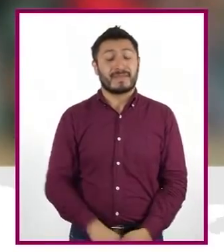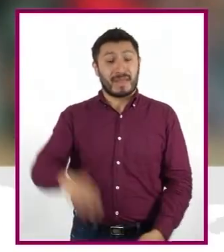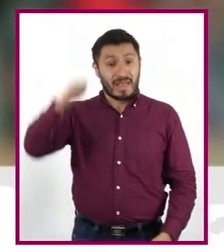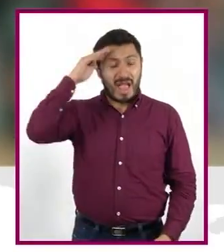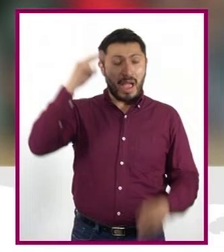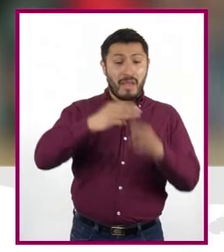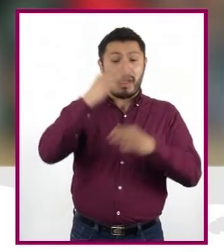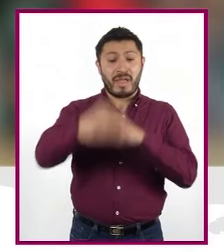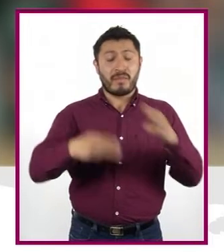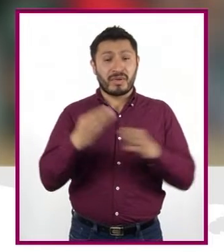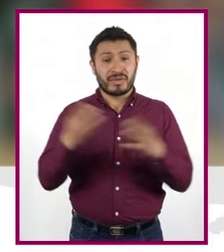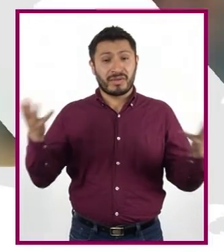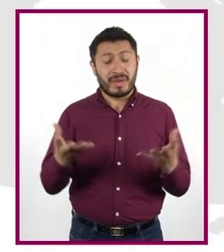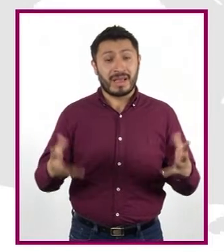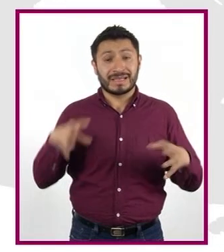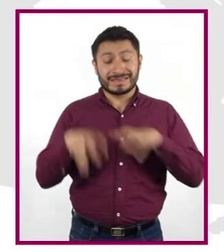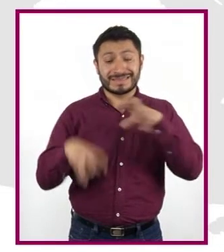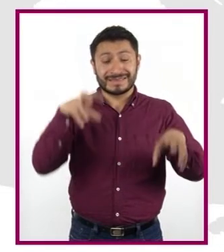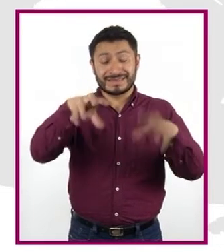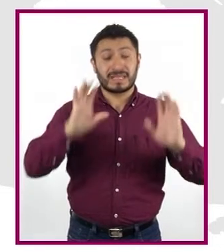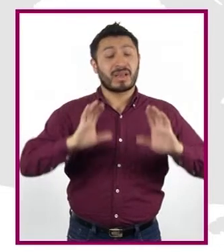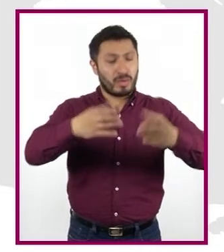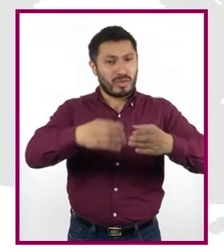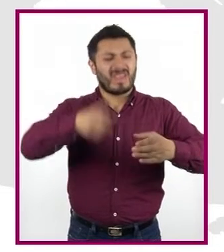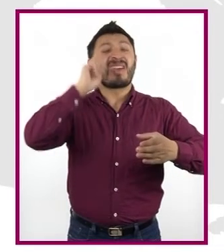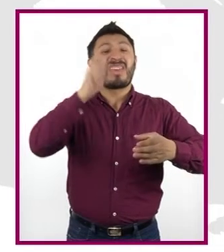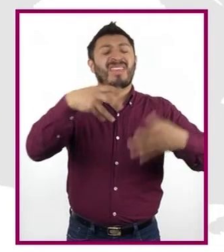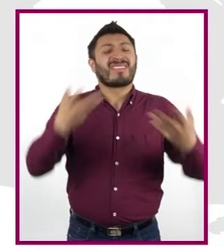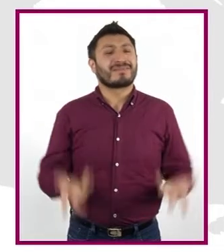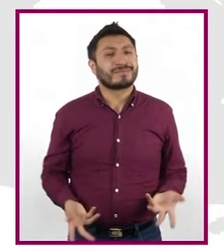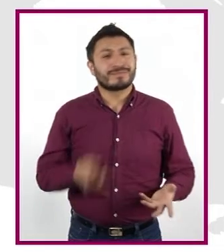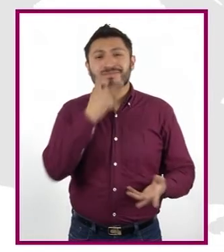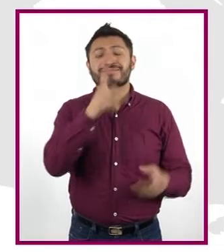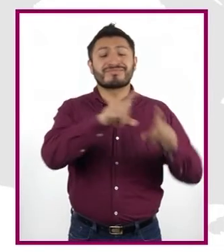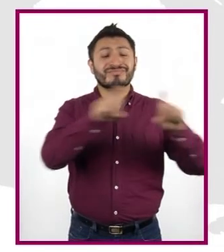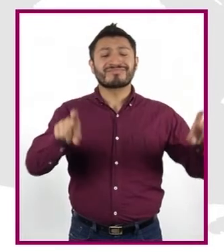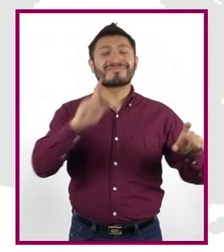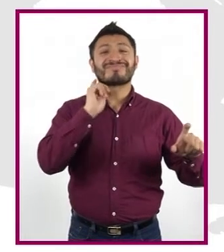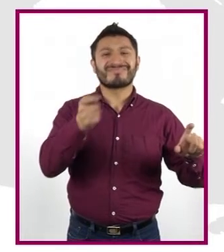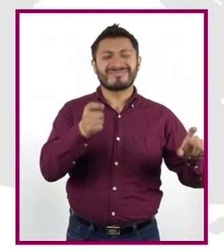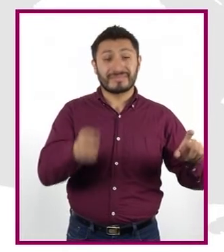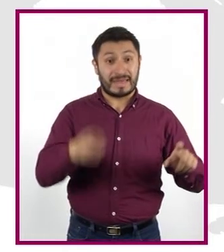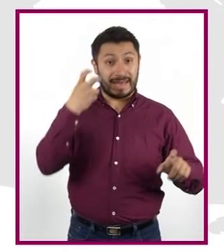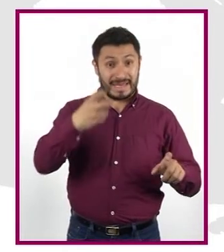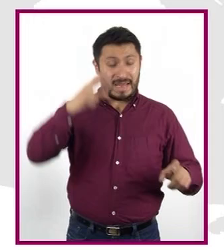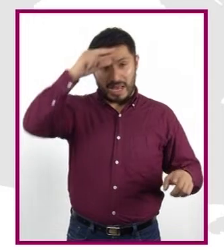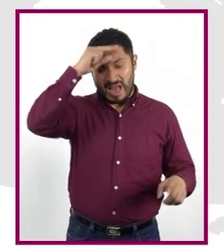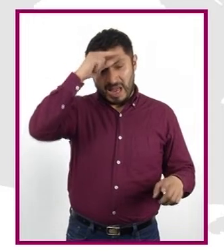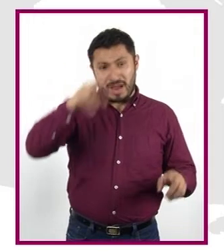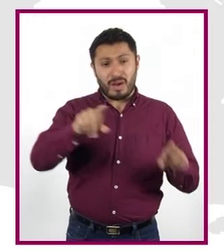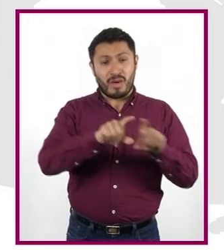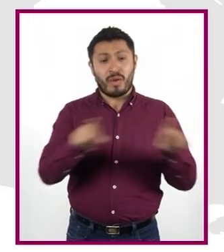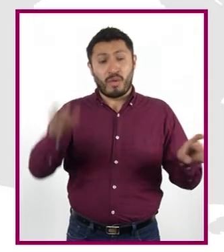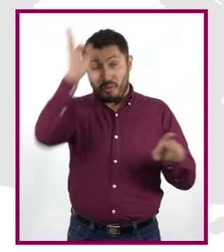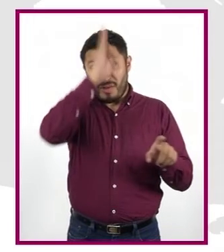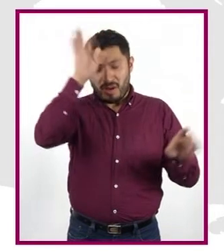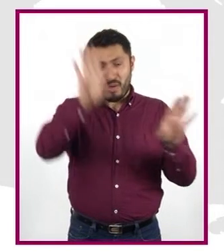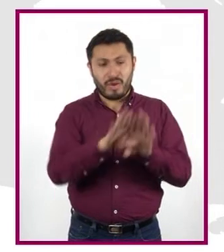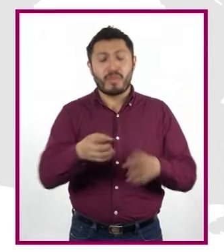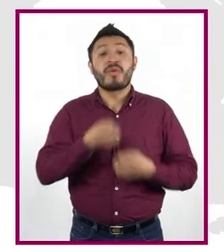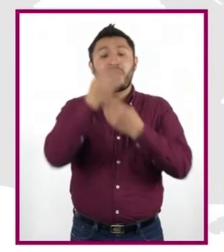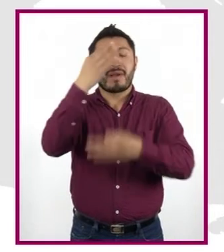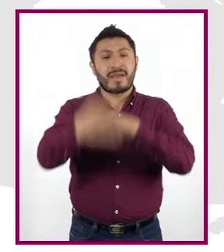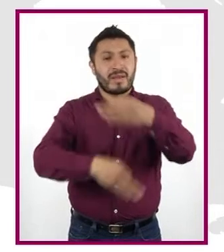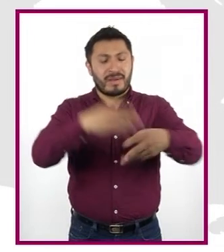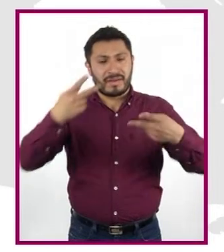Piensa global, actúa local. ¿Qué significa esta frase? Esta filosofía expresa que todos los